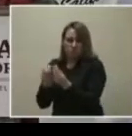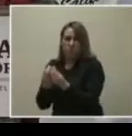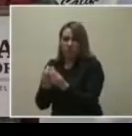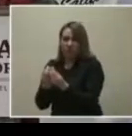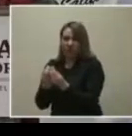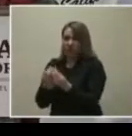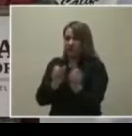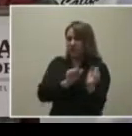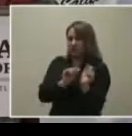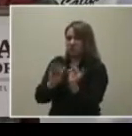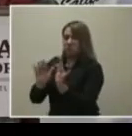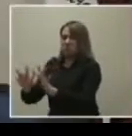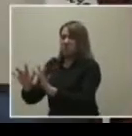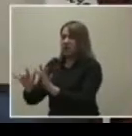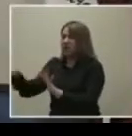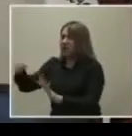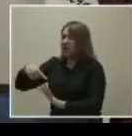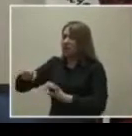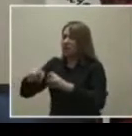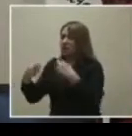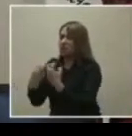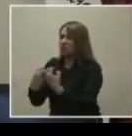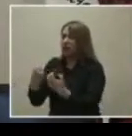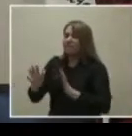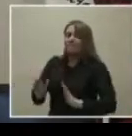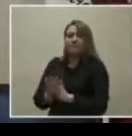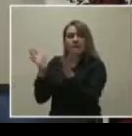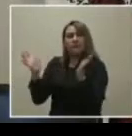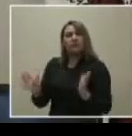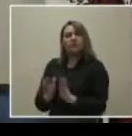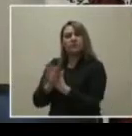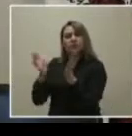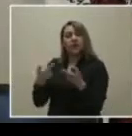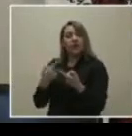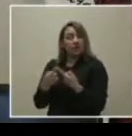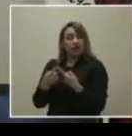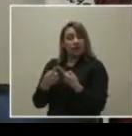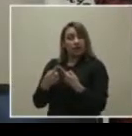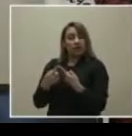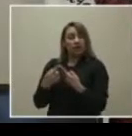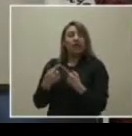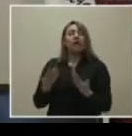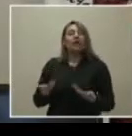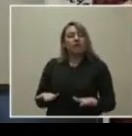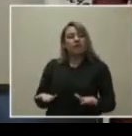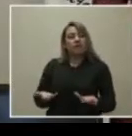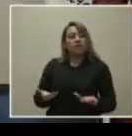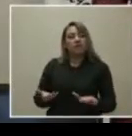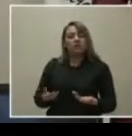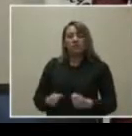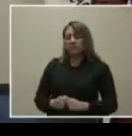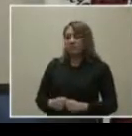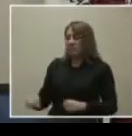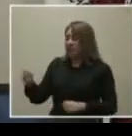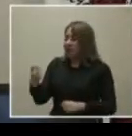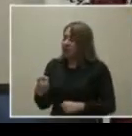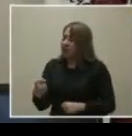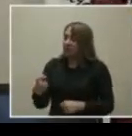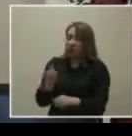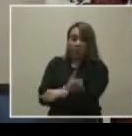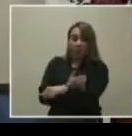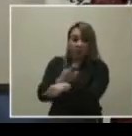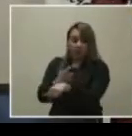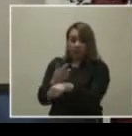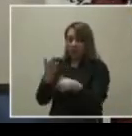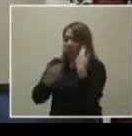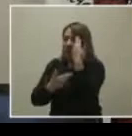participan en dicha reunión o iban a participar, básicamente de coordinación y revisión